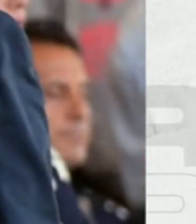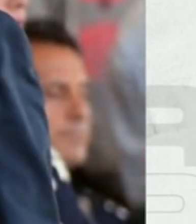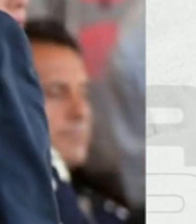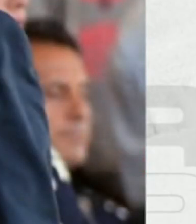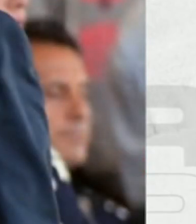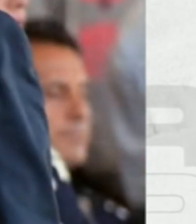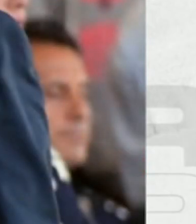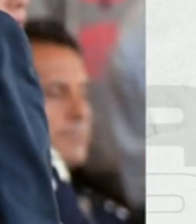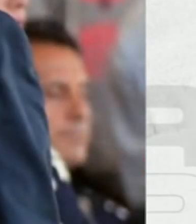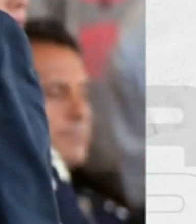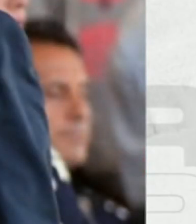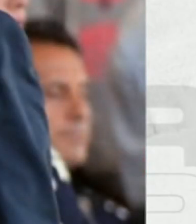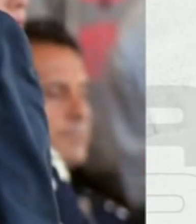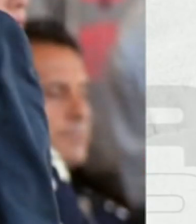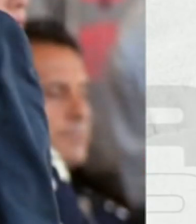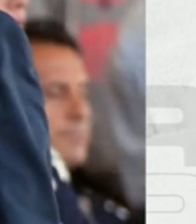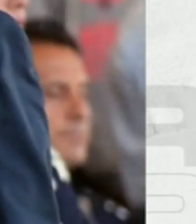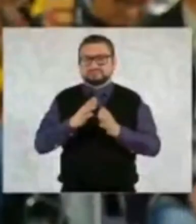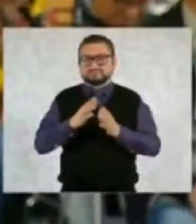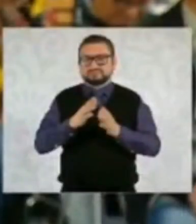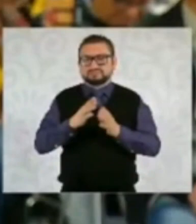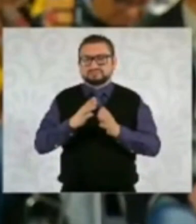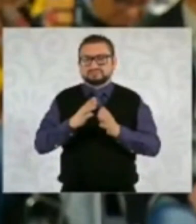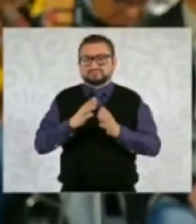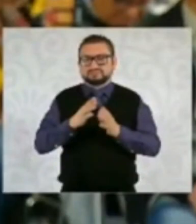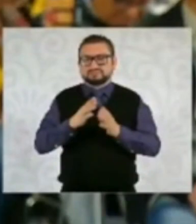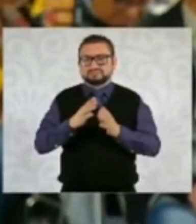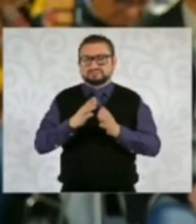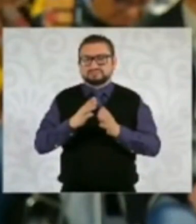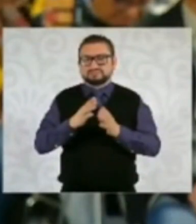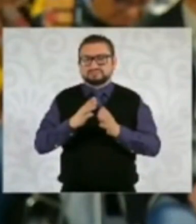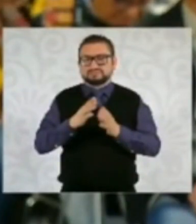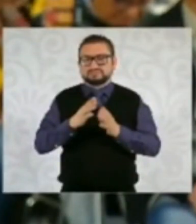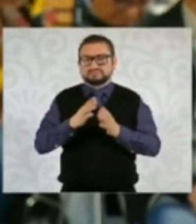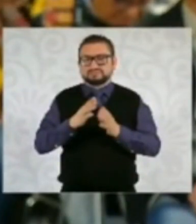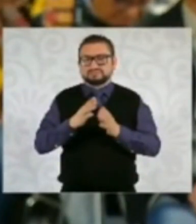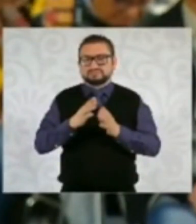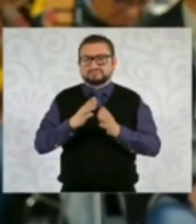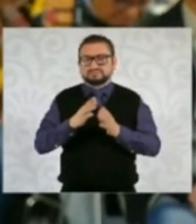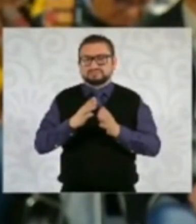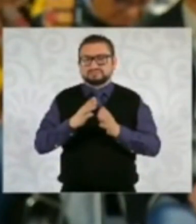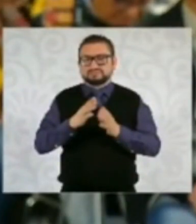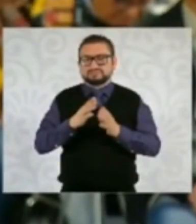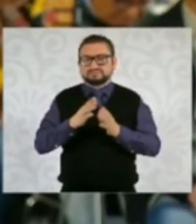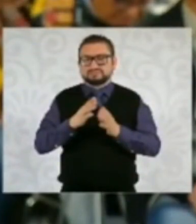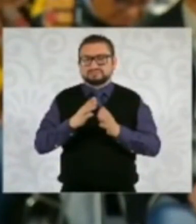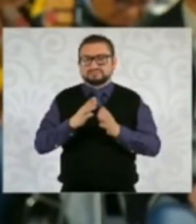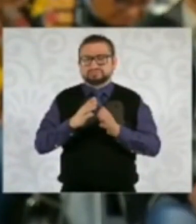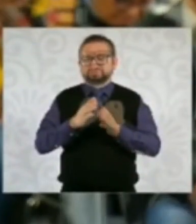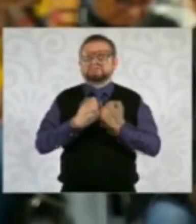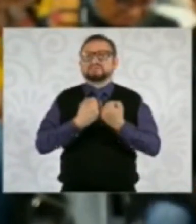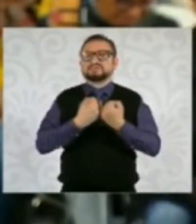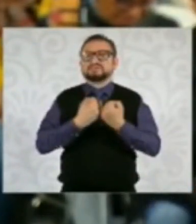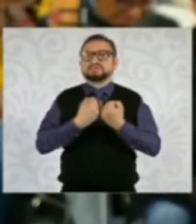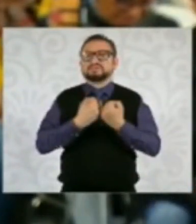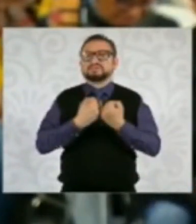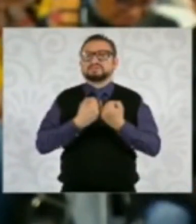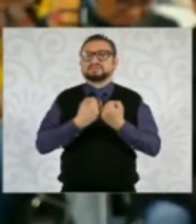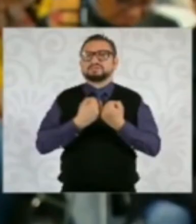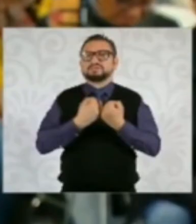a reprocharle a la doctora Sheinbaum y a darle voz a ese criminal, disculpe usted,